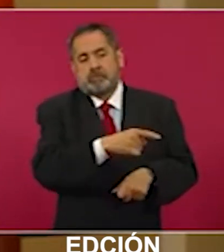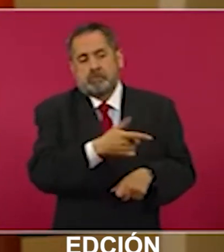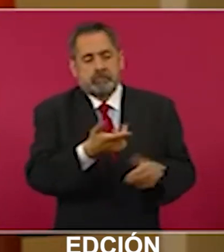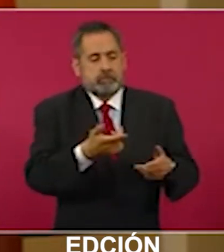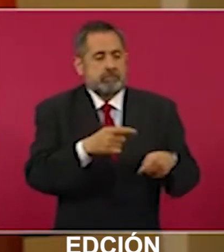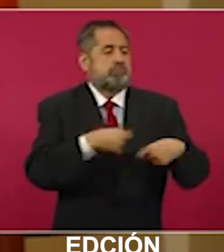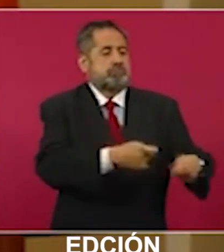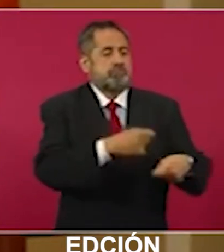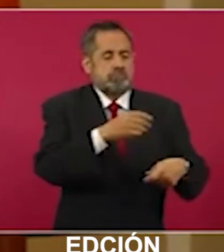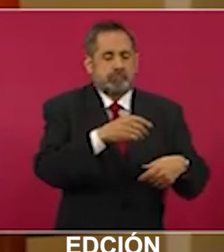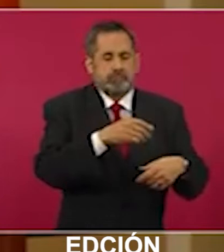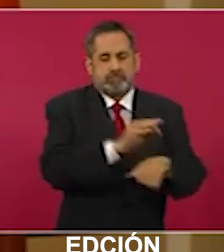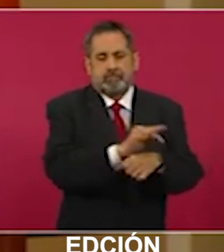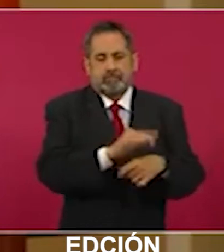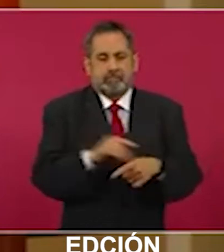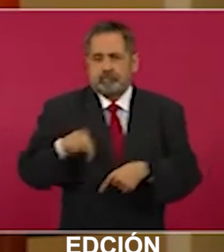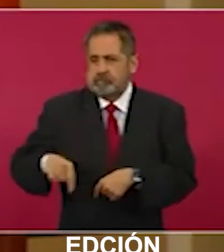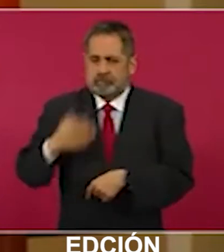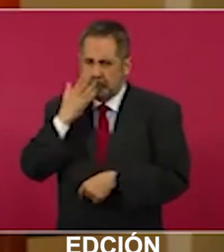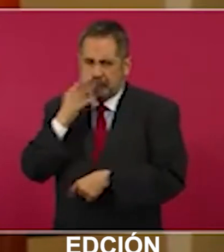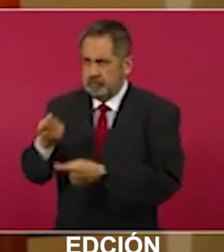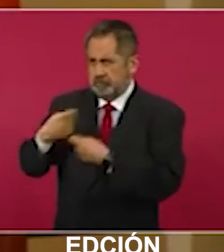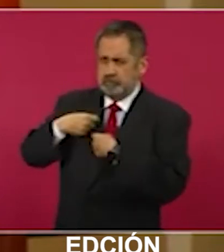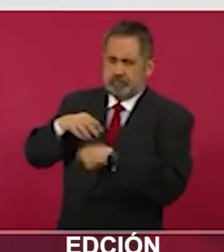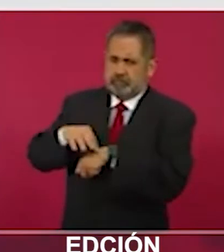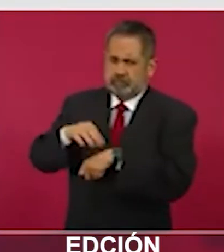y aquí no hay.